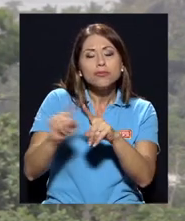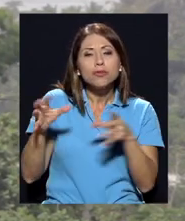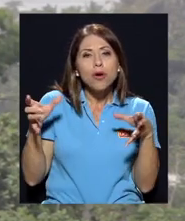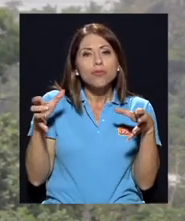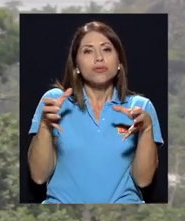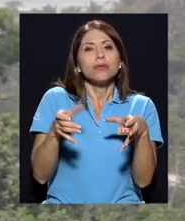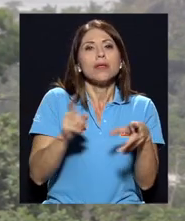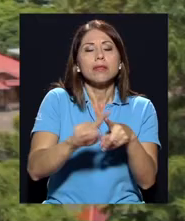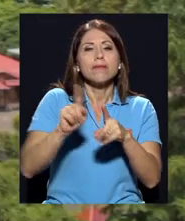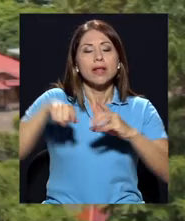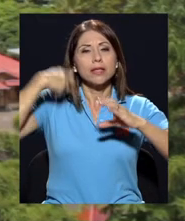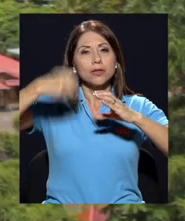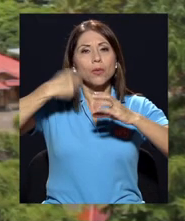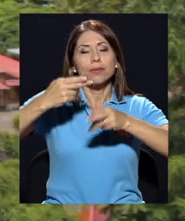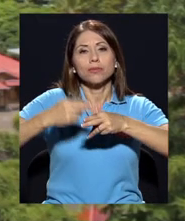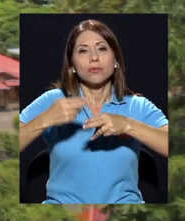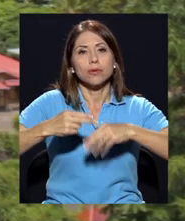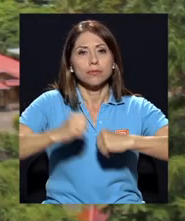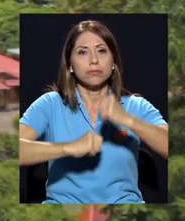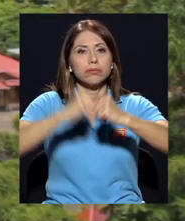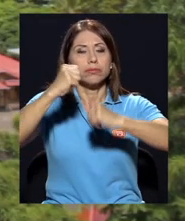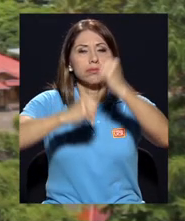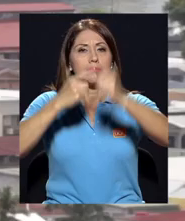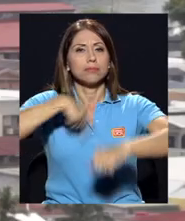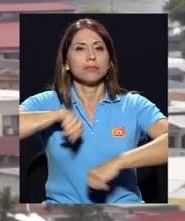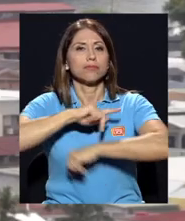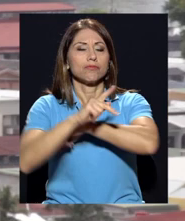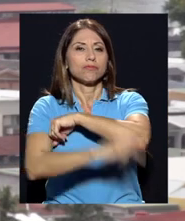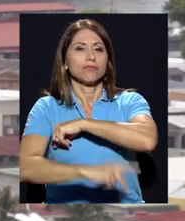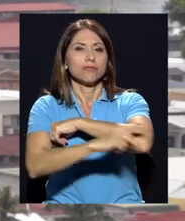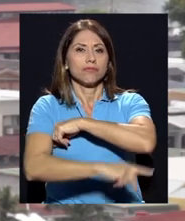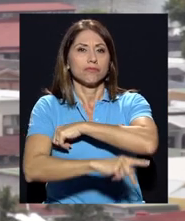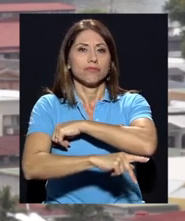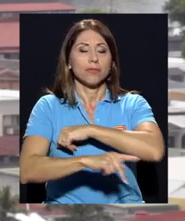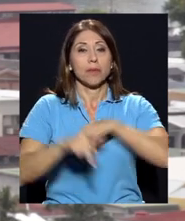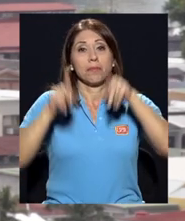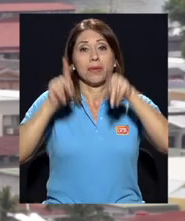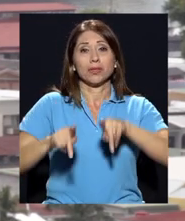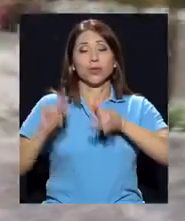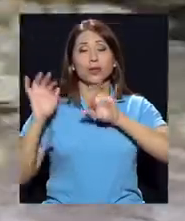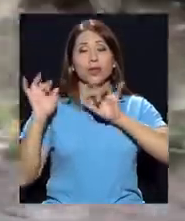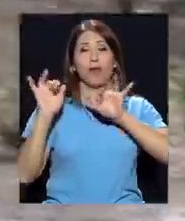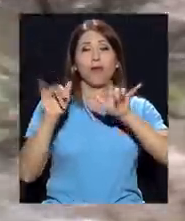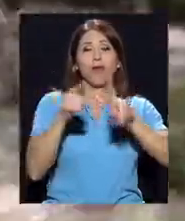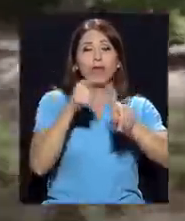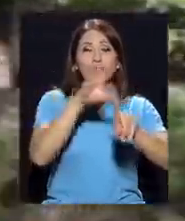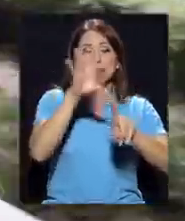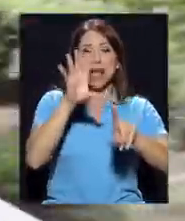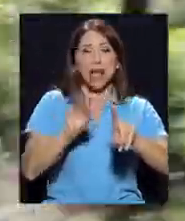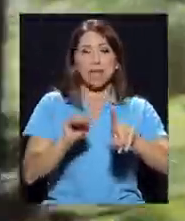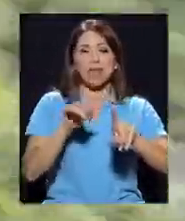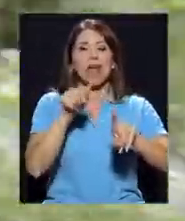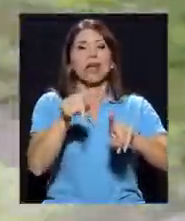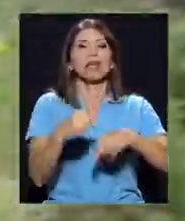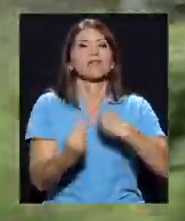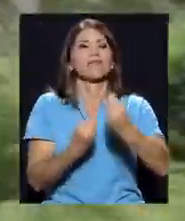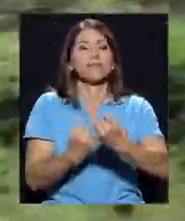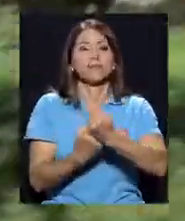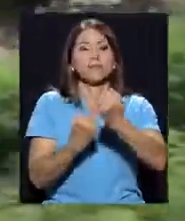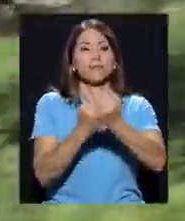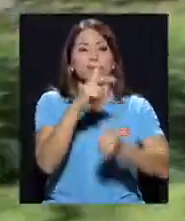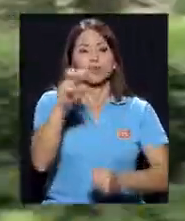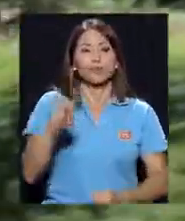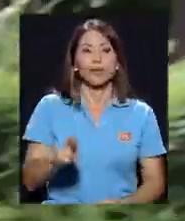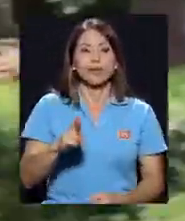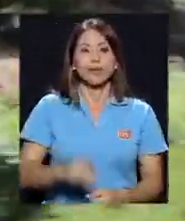serie de documentales construyendo nuestra nación el aporte de las migraciones afro caribeñas en costa rica la